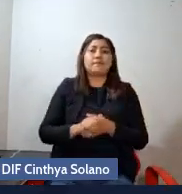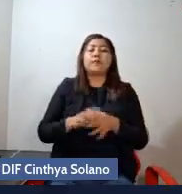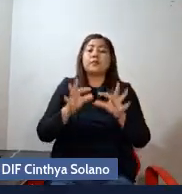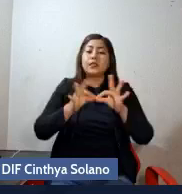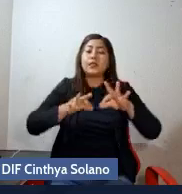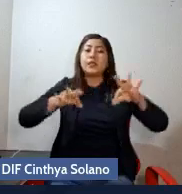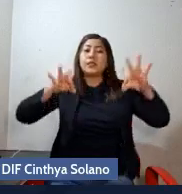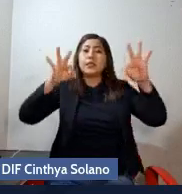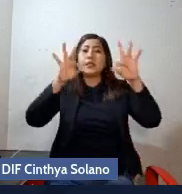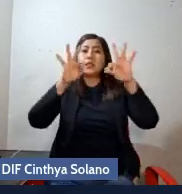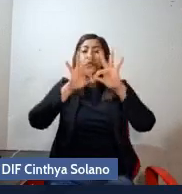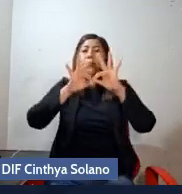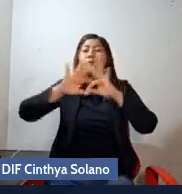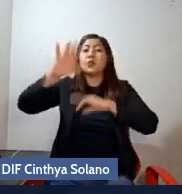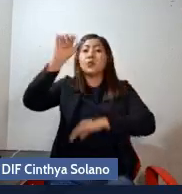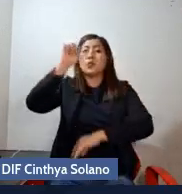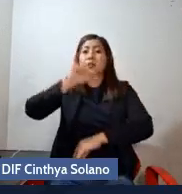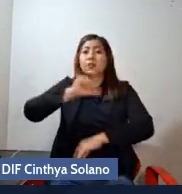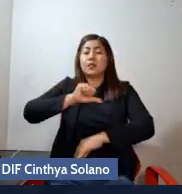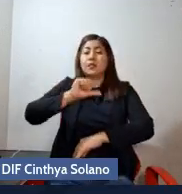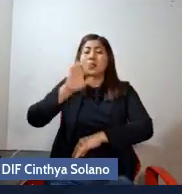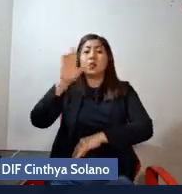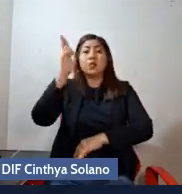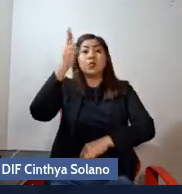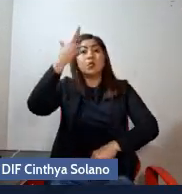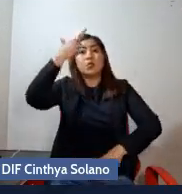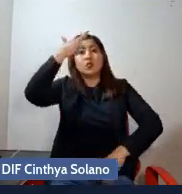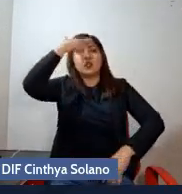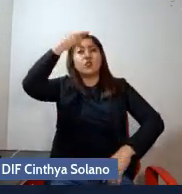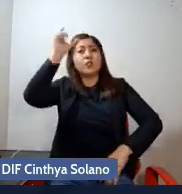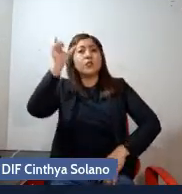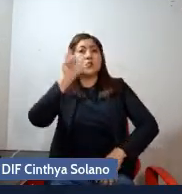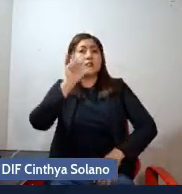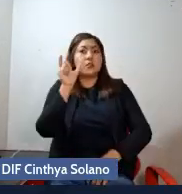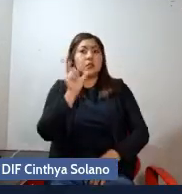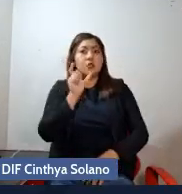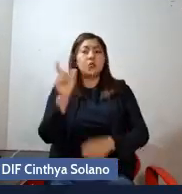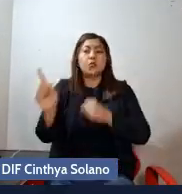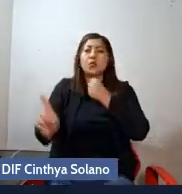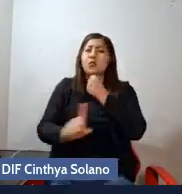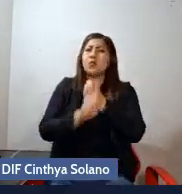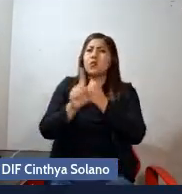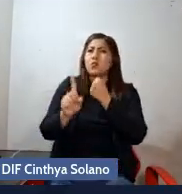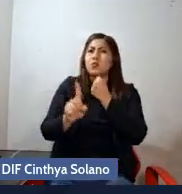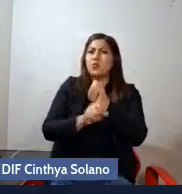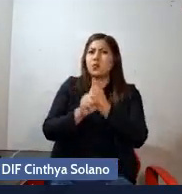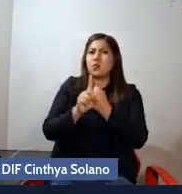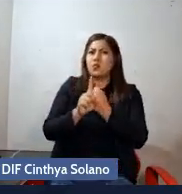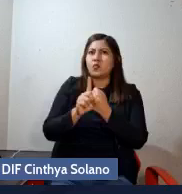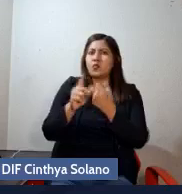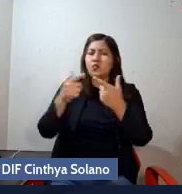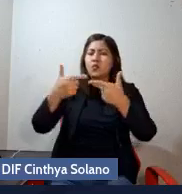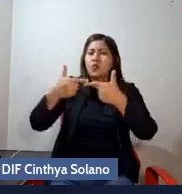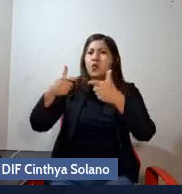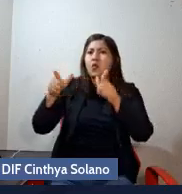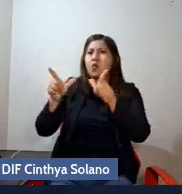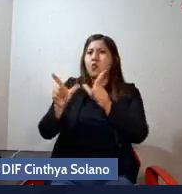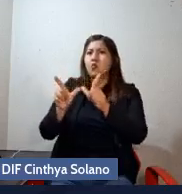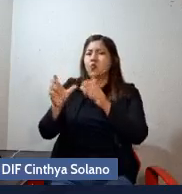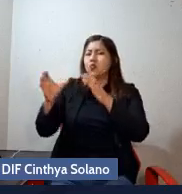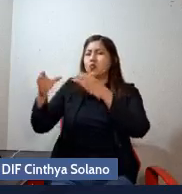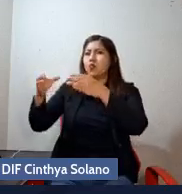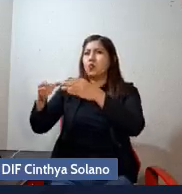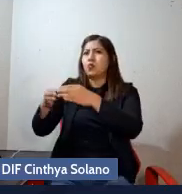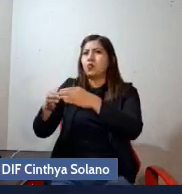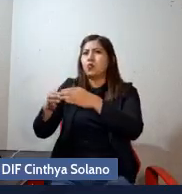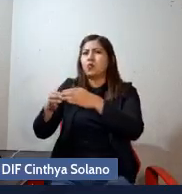que cuando este delito se comete contra personas que pertenecen a un grupo o a un pueblo indígena,